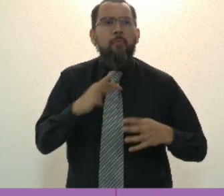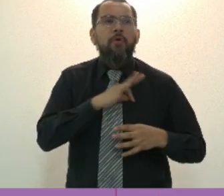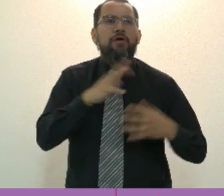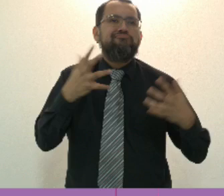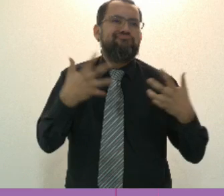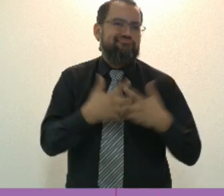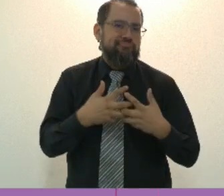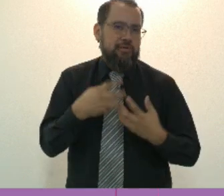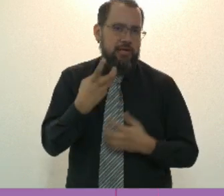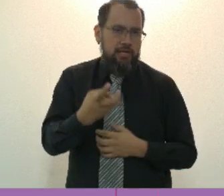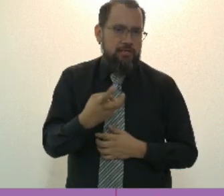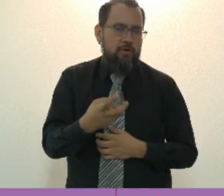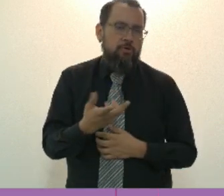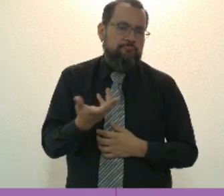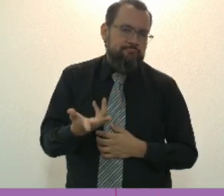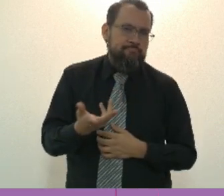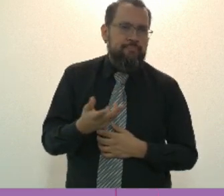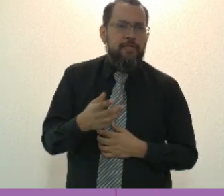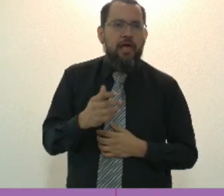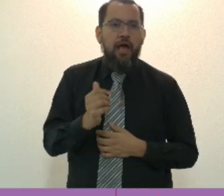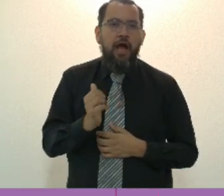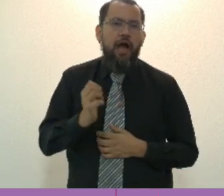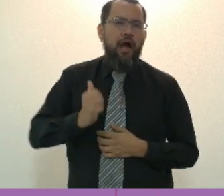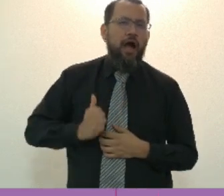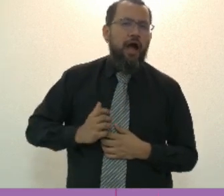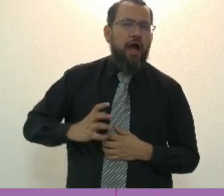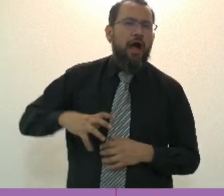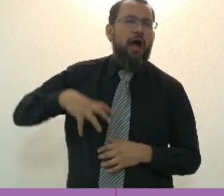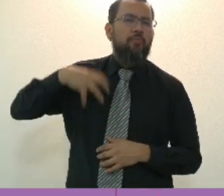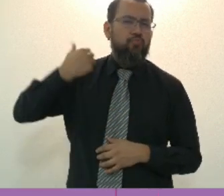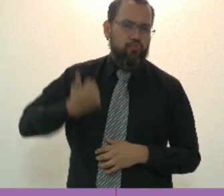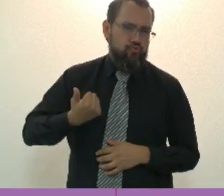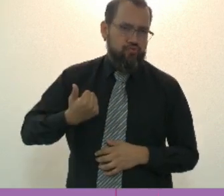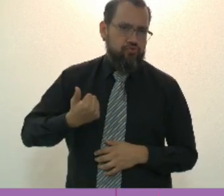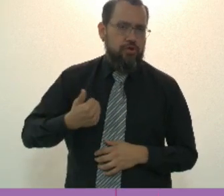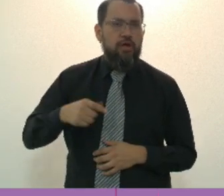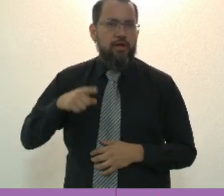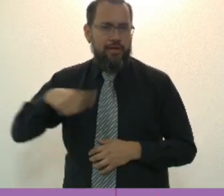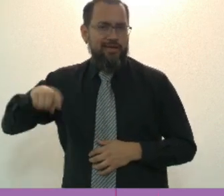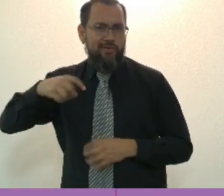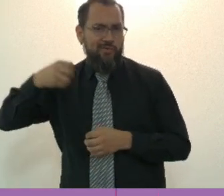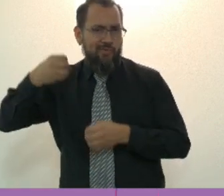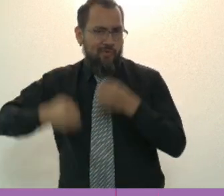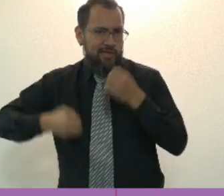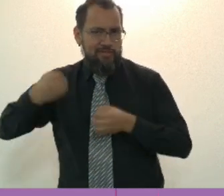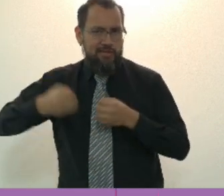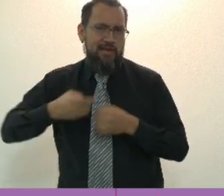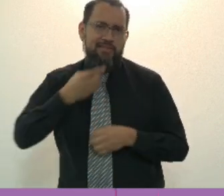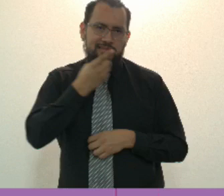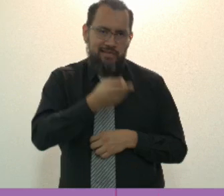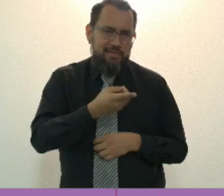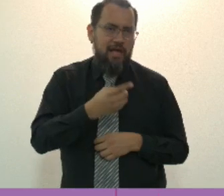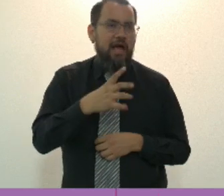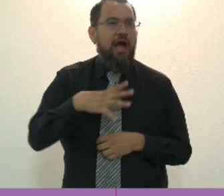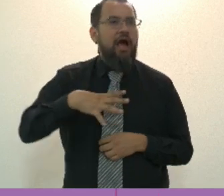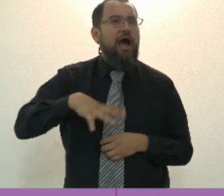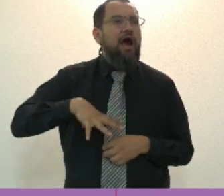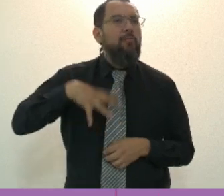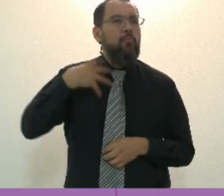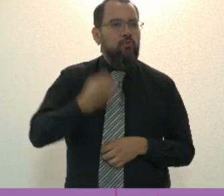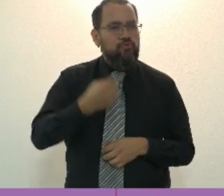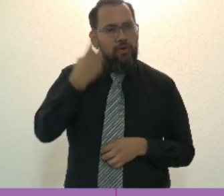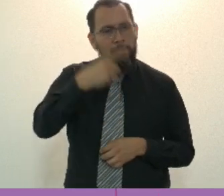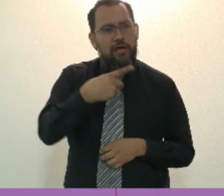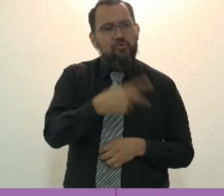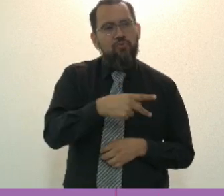Pero bueno, en sentido puro, abuso de funciones, que es el clásico que utilizan los OICs, es el que más hay. Abuso de funciones